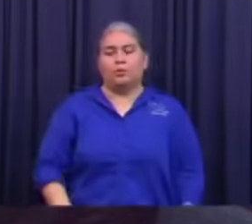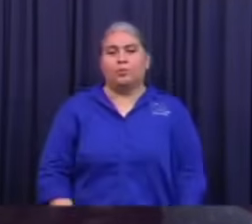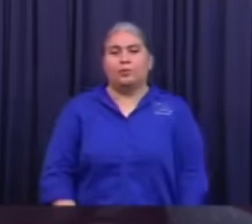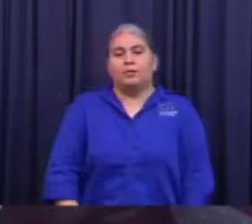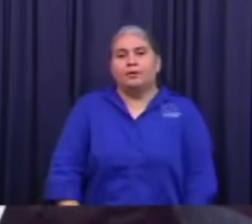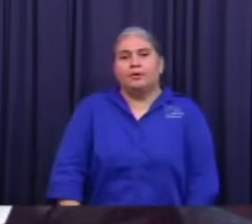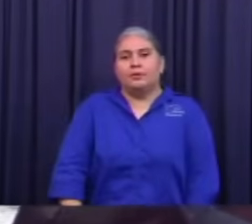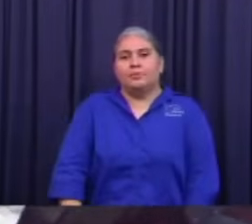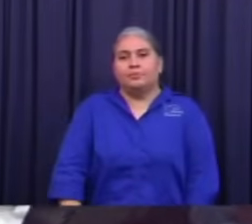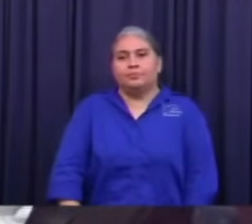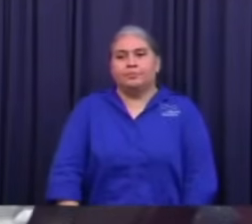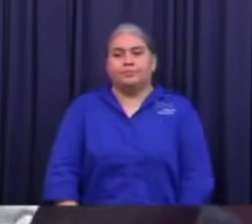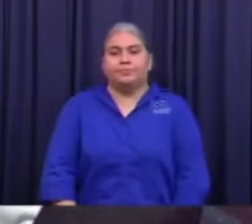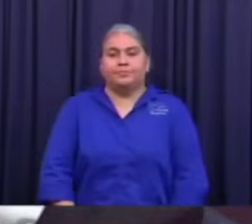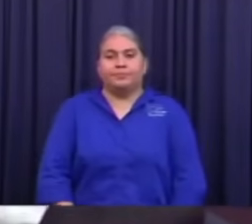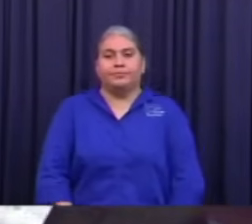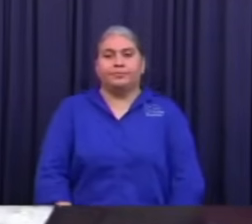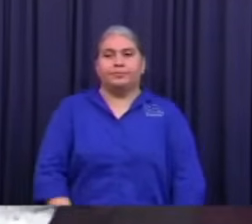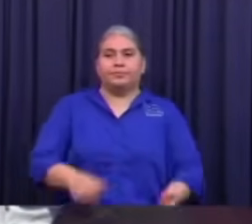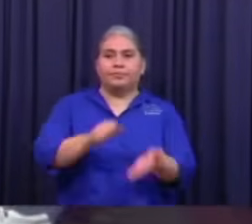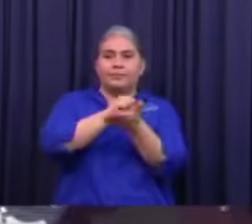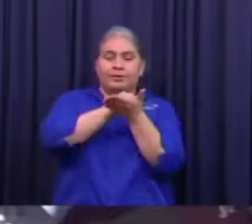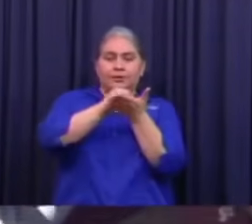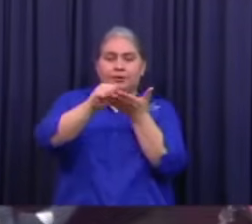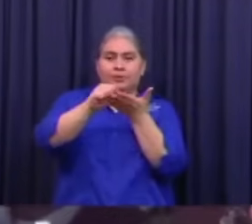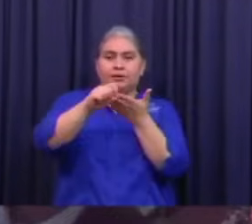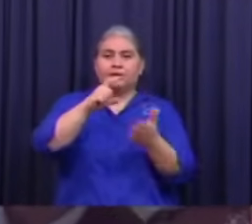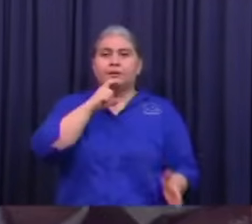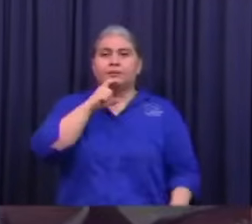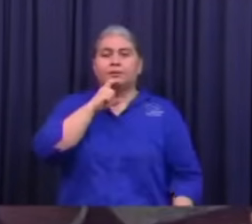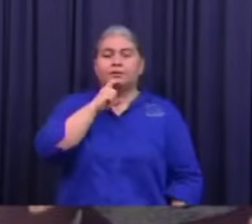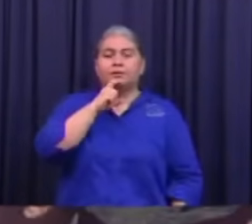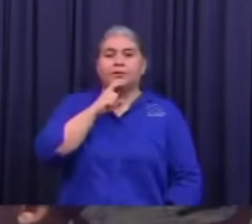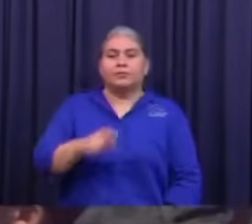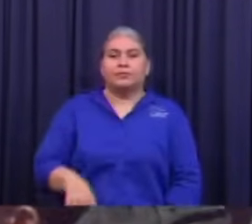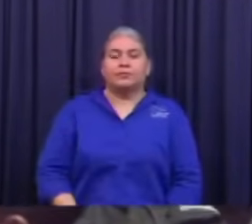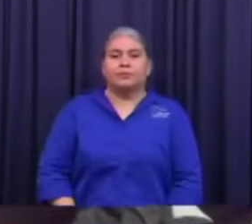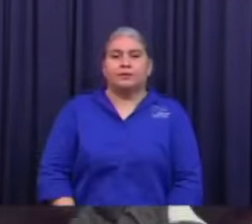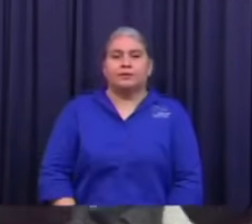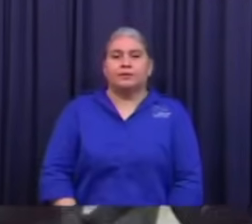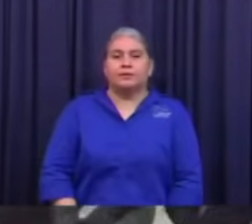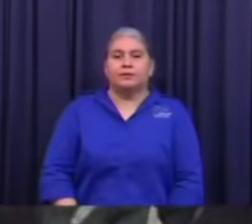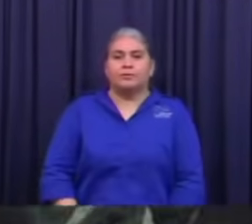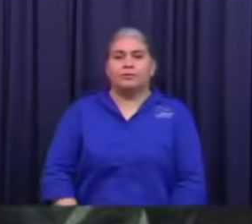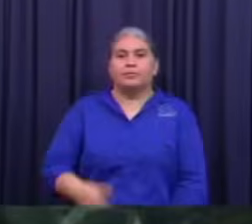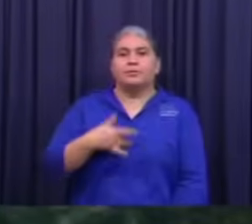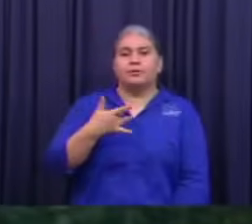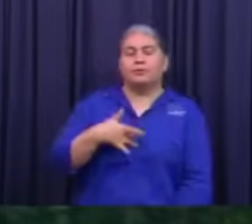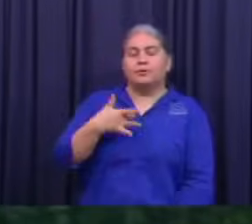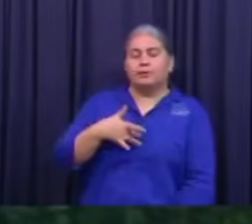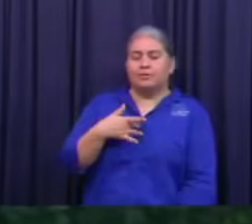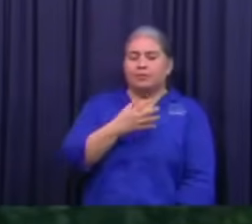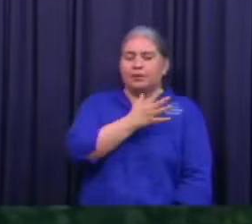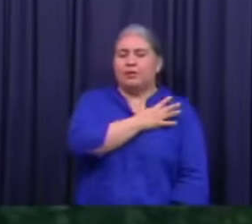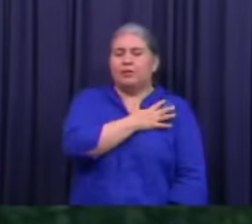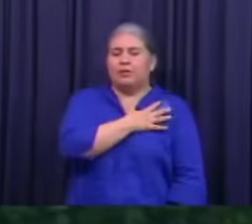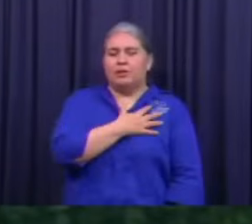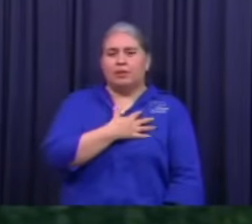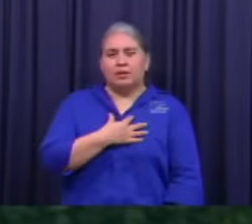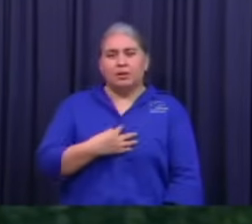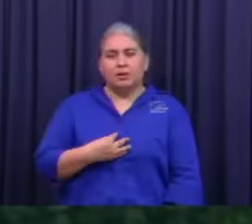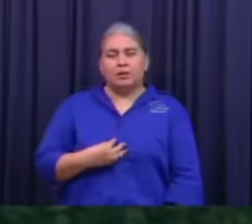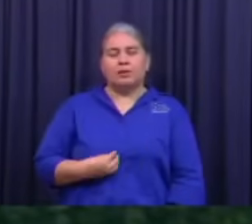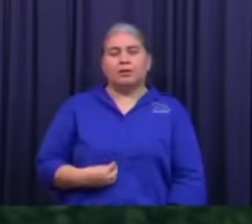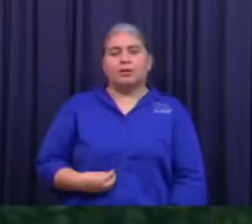entonces quiere decir que esta santa cena puede ser que algunos hayan estado tristes en su corazón pero que